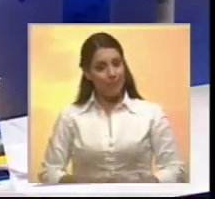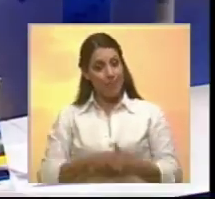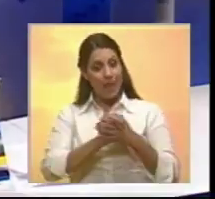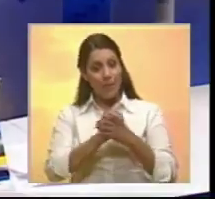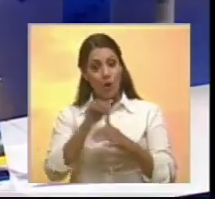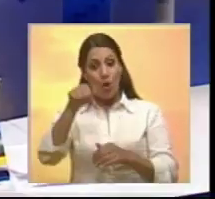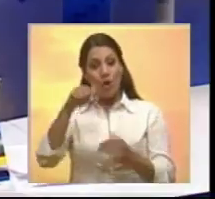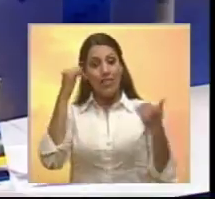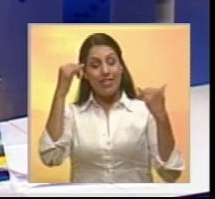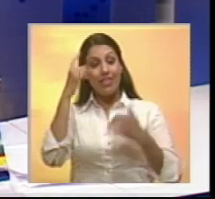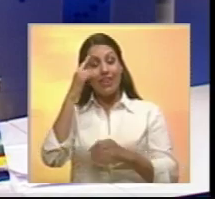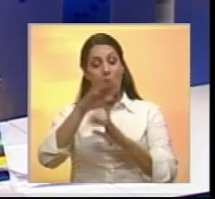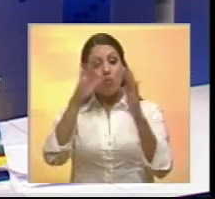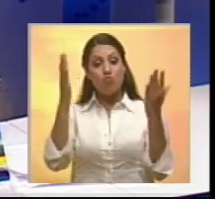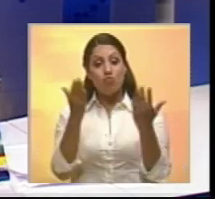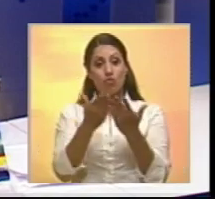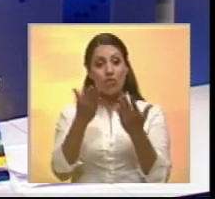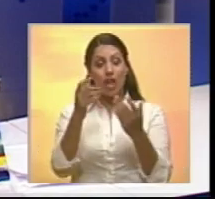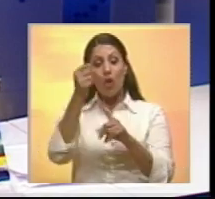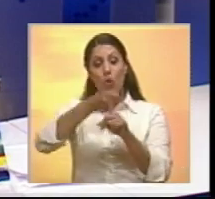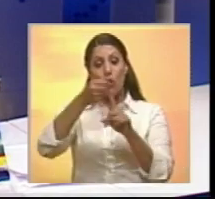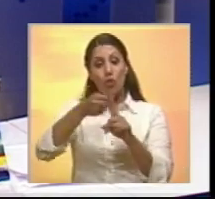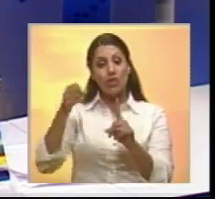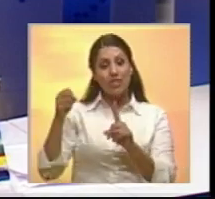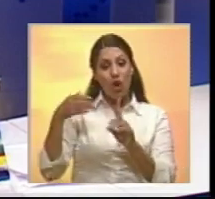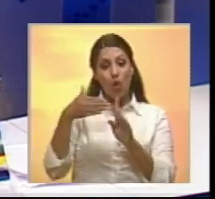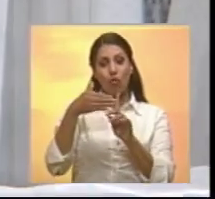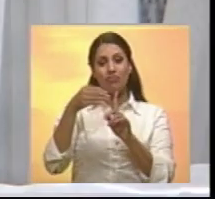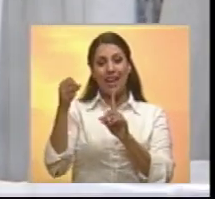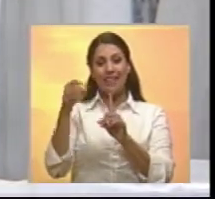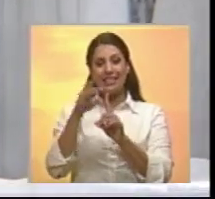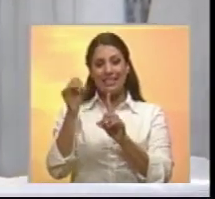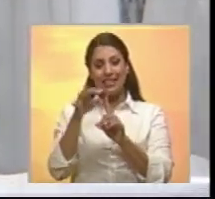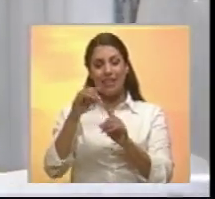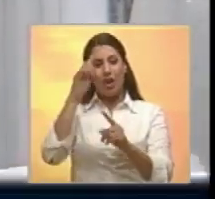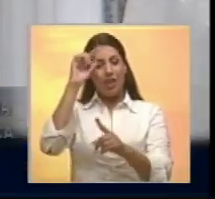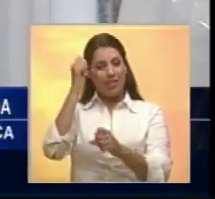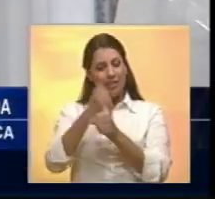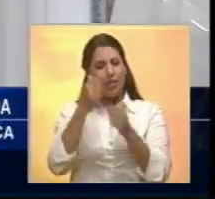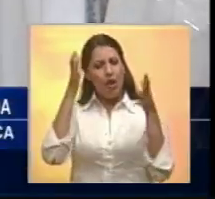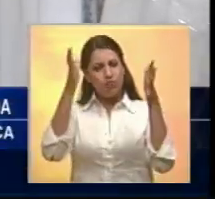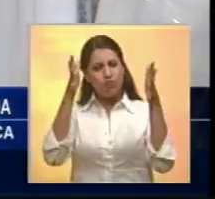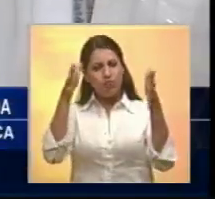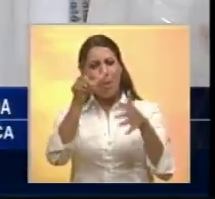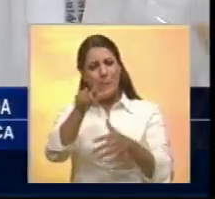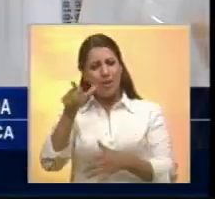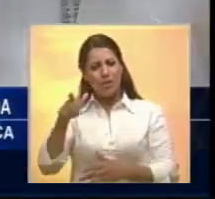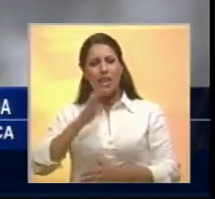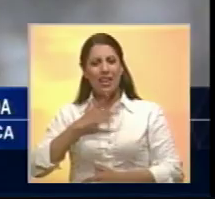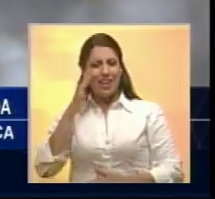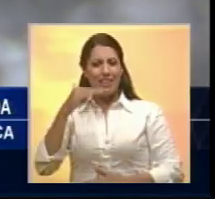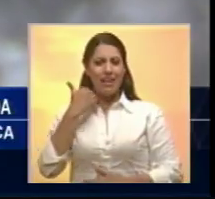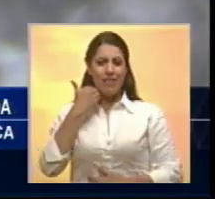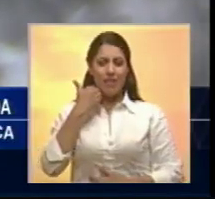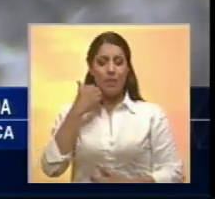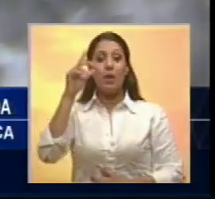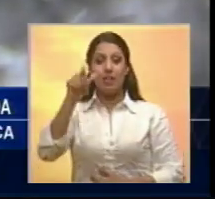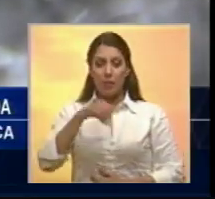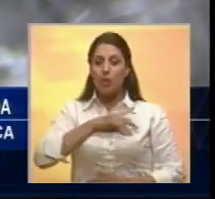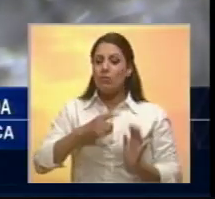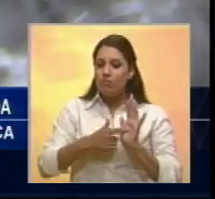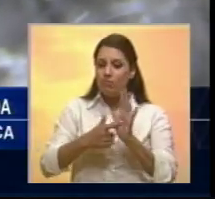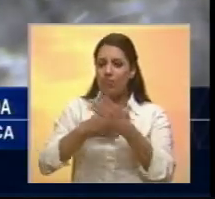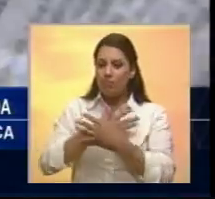Amigos, y hoy se celebra el Día Mundial de la Lucha contra el SIDA. La jornada tiene como fin generar conciencia sobre lo que supone la enfermedad y así